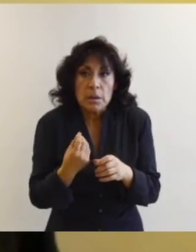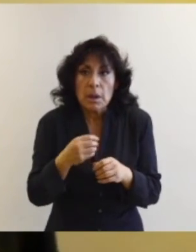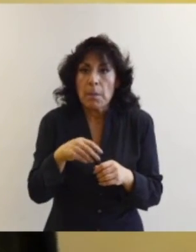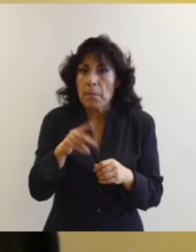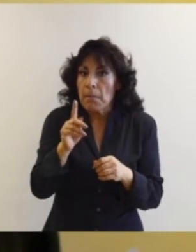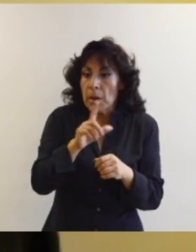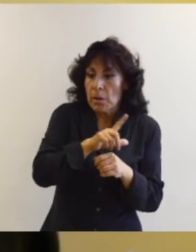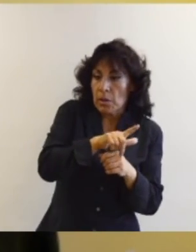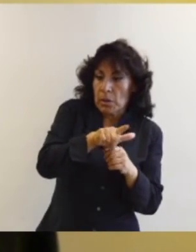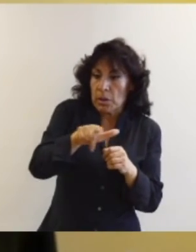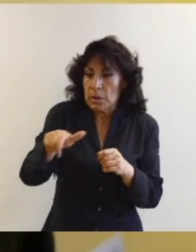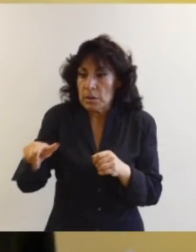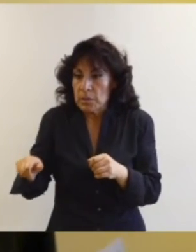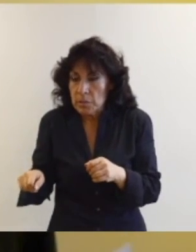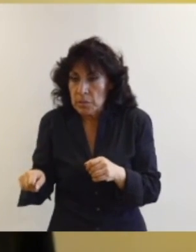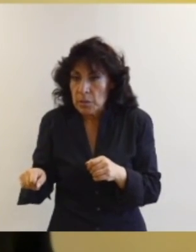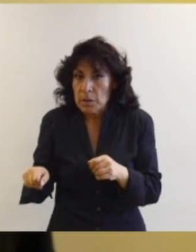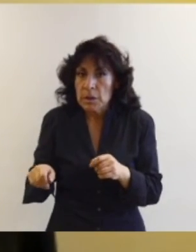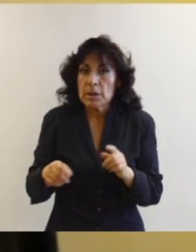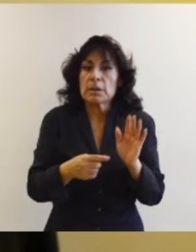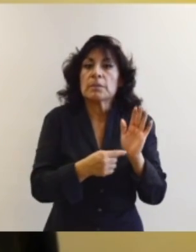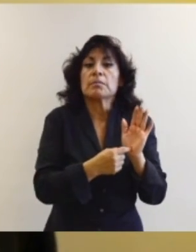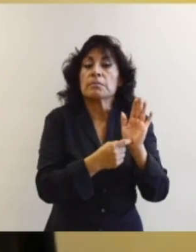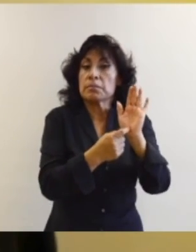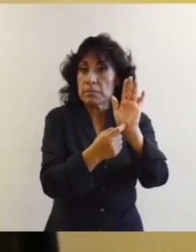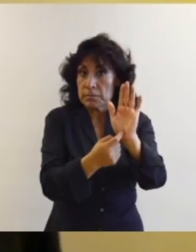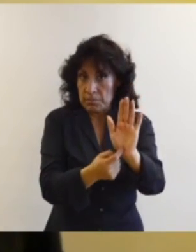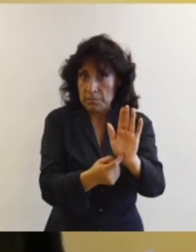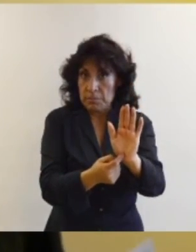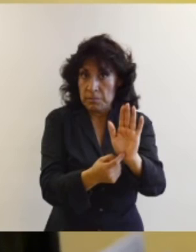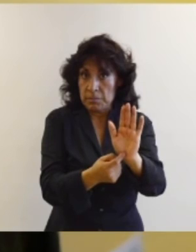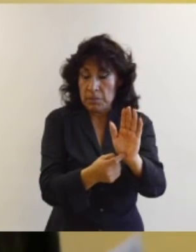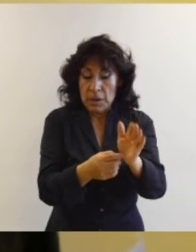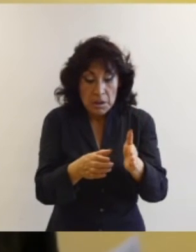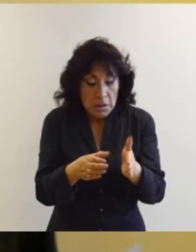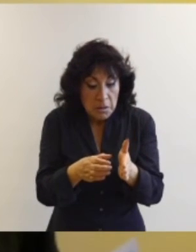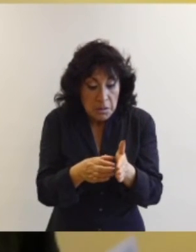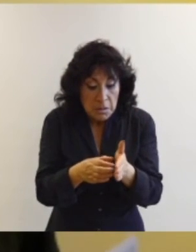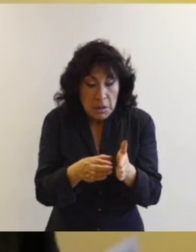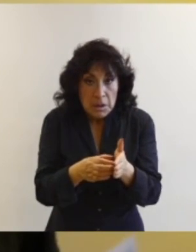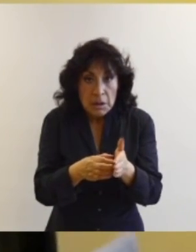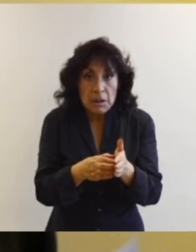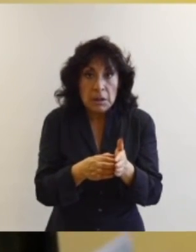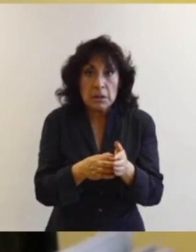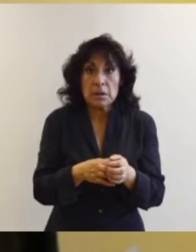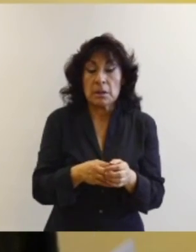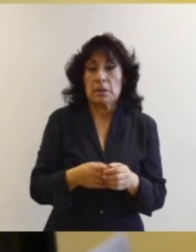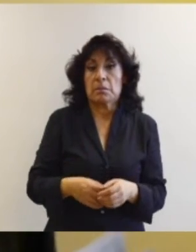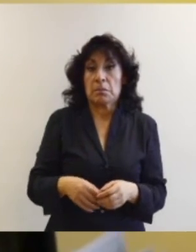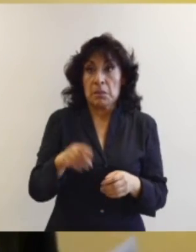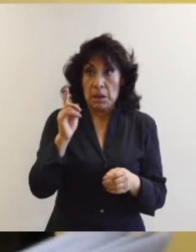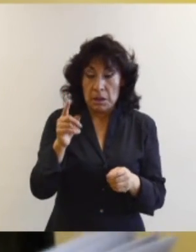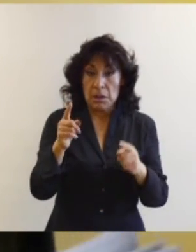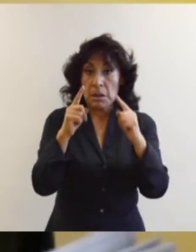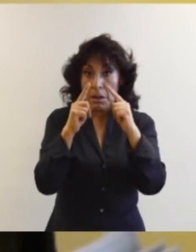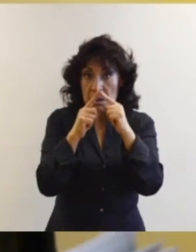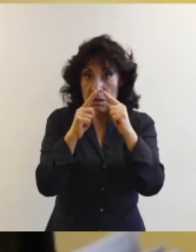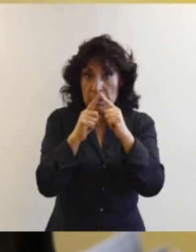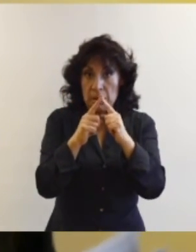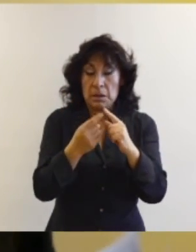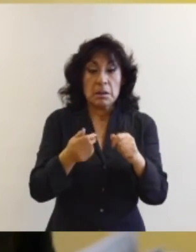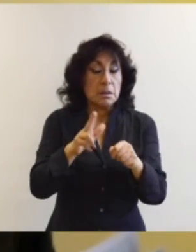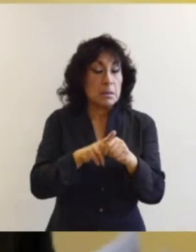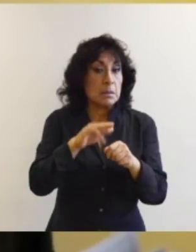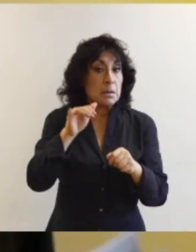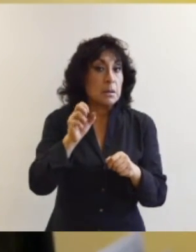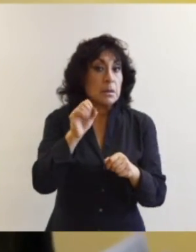el tiempo de los rencores, revelaron su paradero. Se encierran en una caja no mayor que una de zapatos en